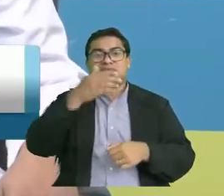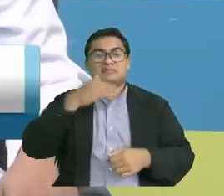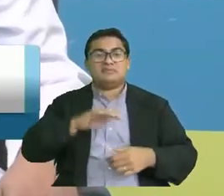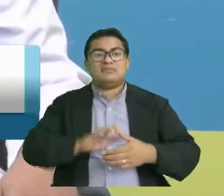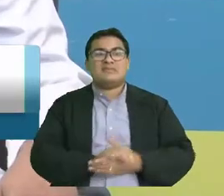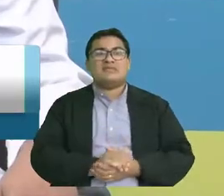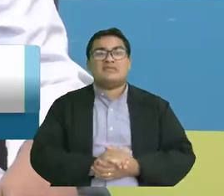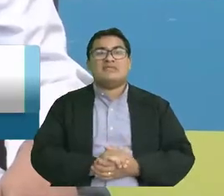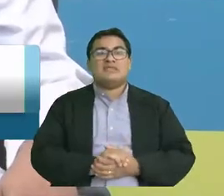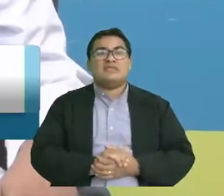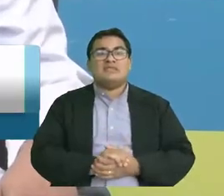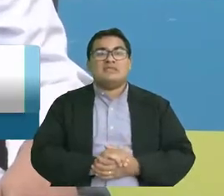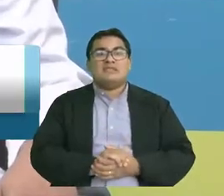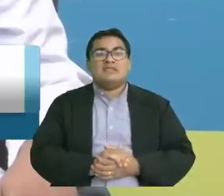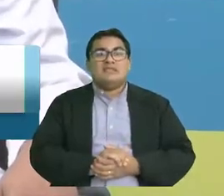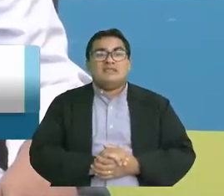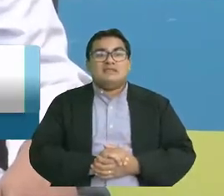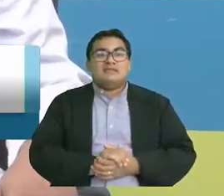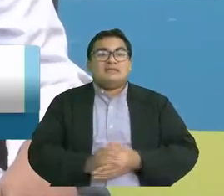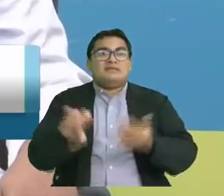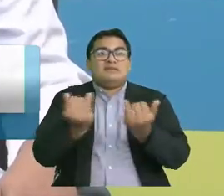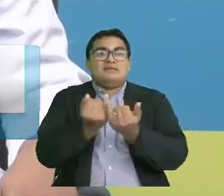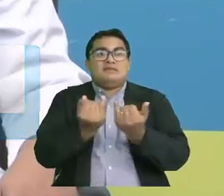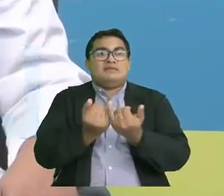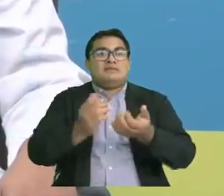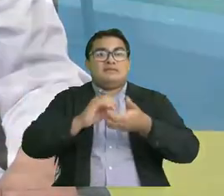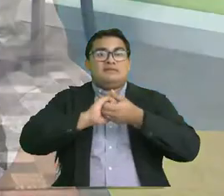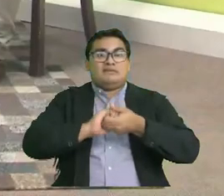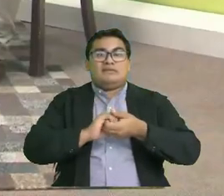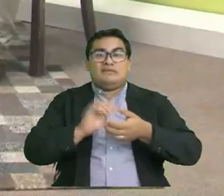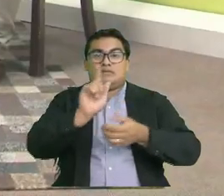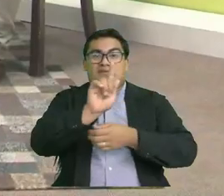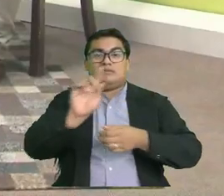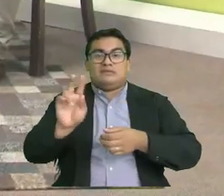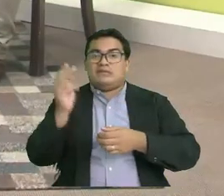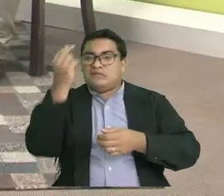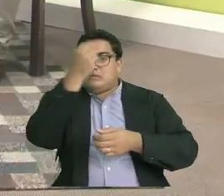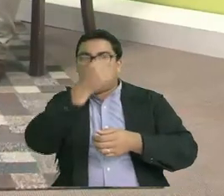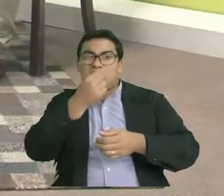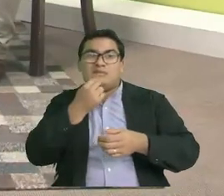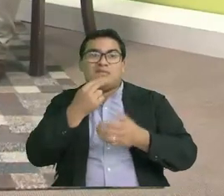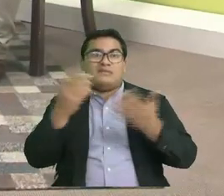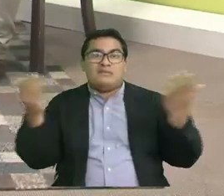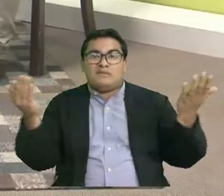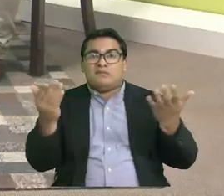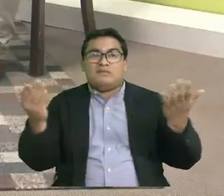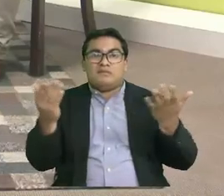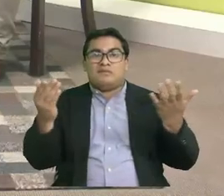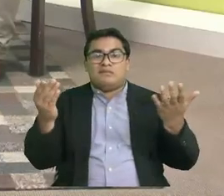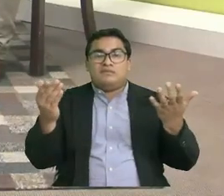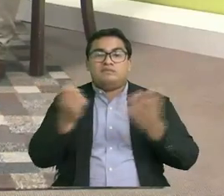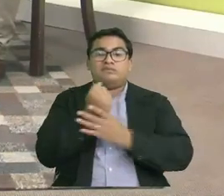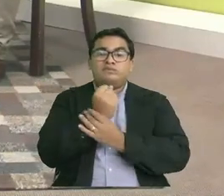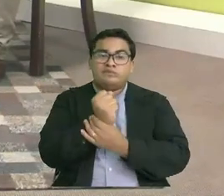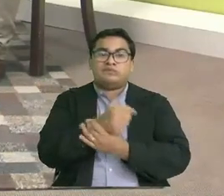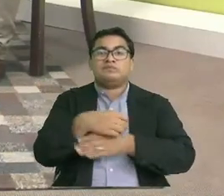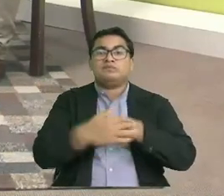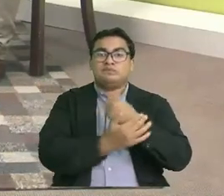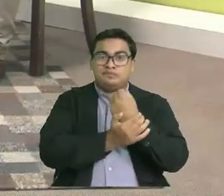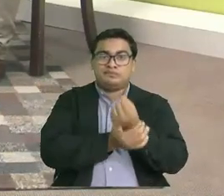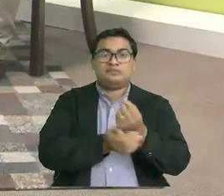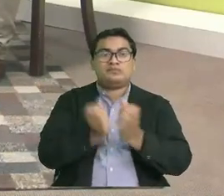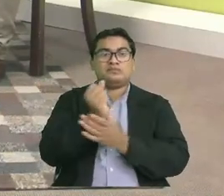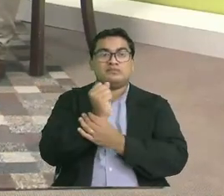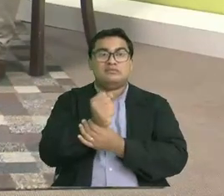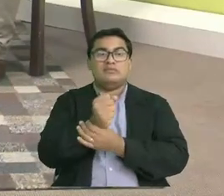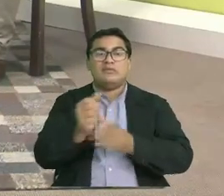de mayores. También ahí un amigo televidente nos preguntaba por chat, ¿qué terapia? Ya usted nos dijo al inicio que, por ejemplo,